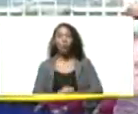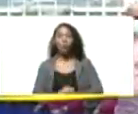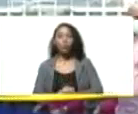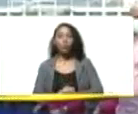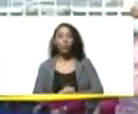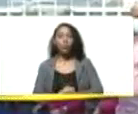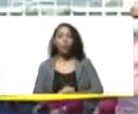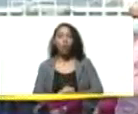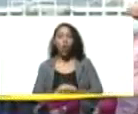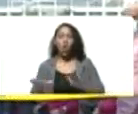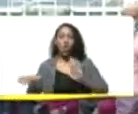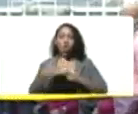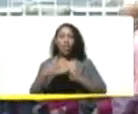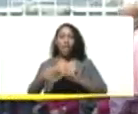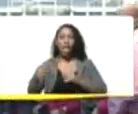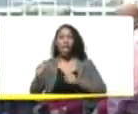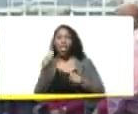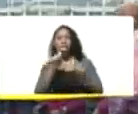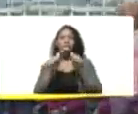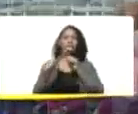contra la borrachera de poder